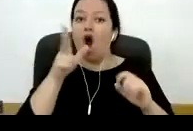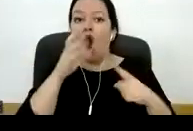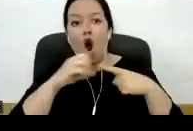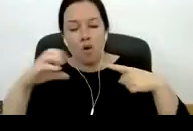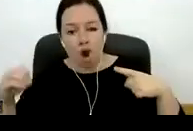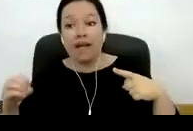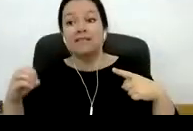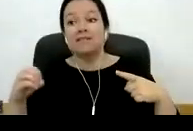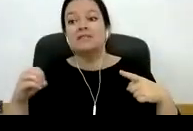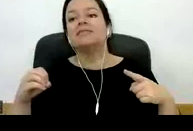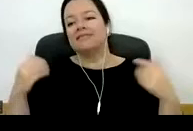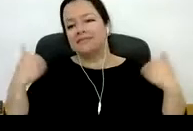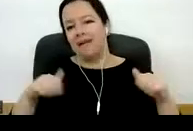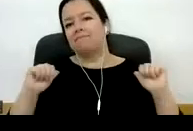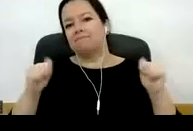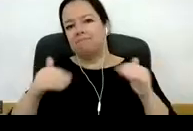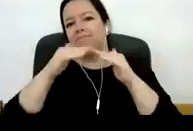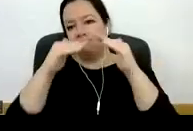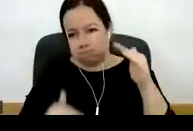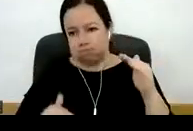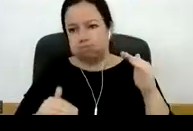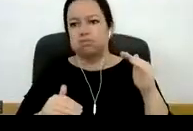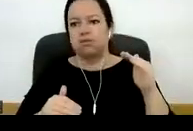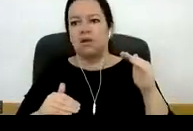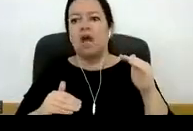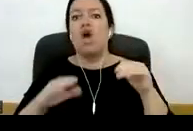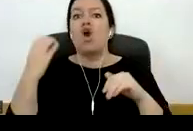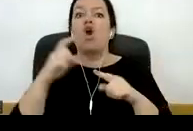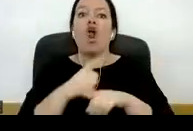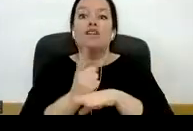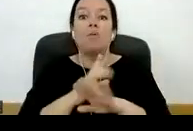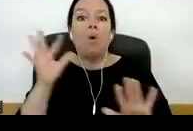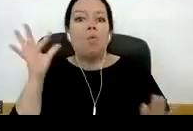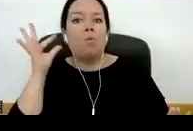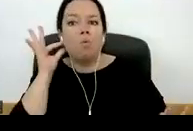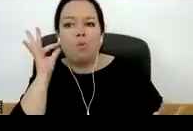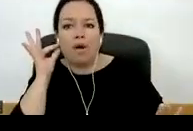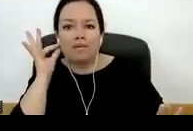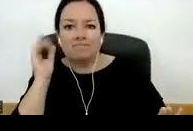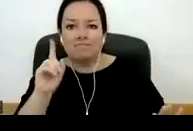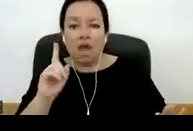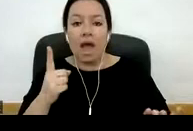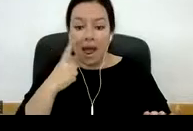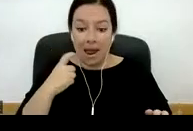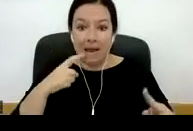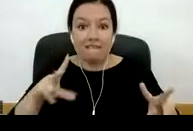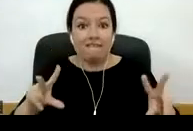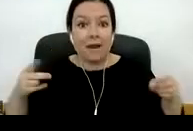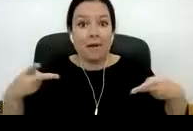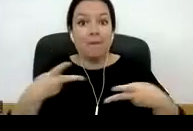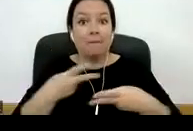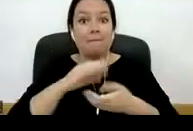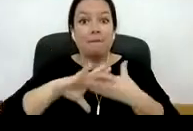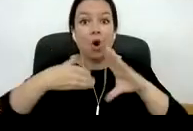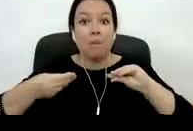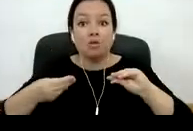Y entonces ahí ya sí que hay un decalaje importante, hay un ascenso importante, pero en la mujer claramente en la menopausia, si en